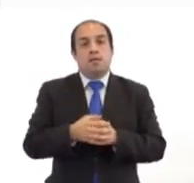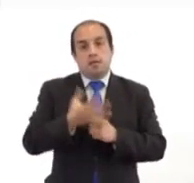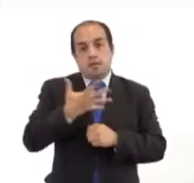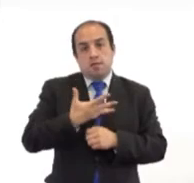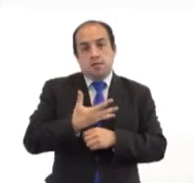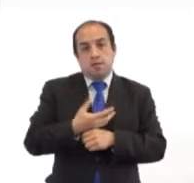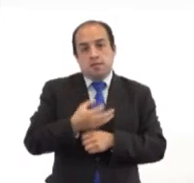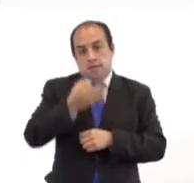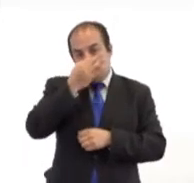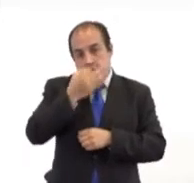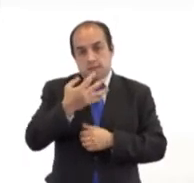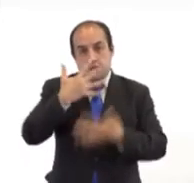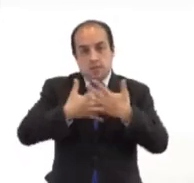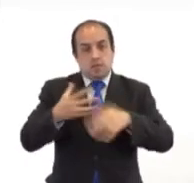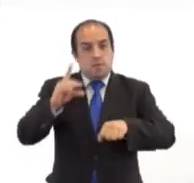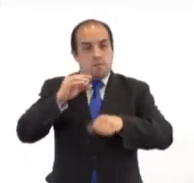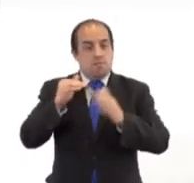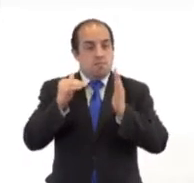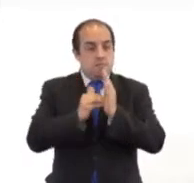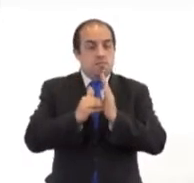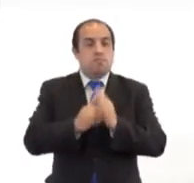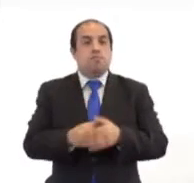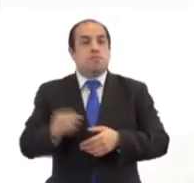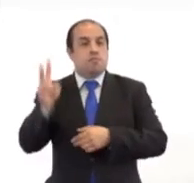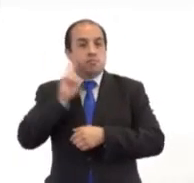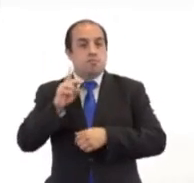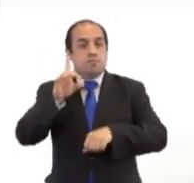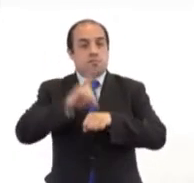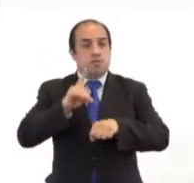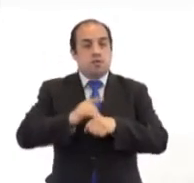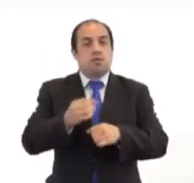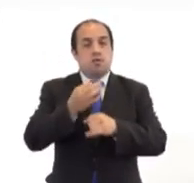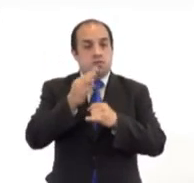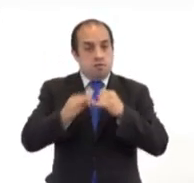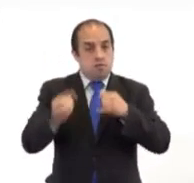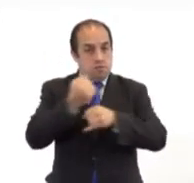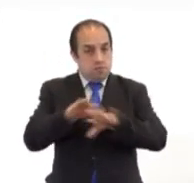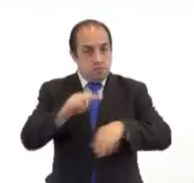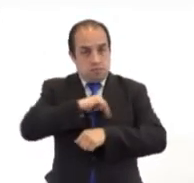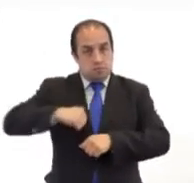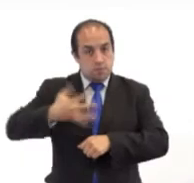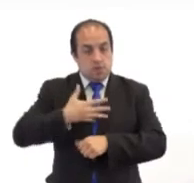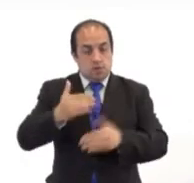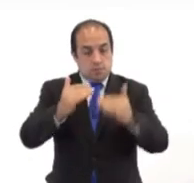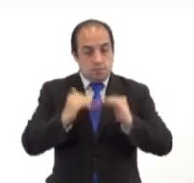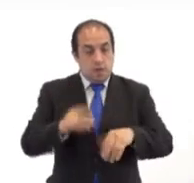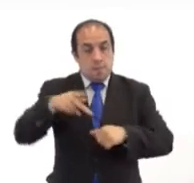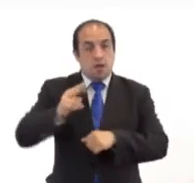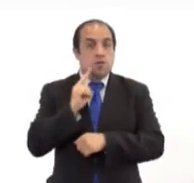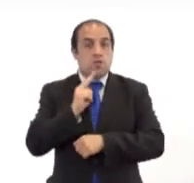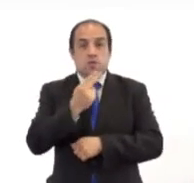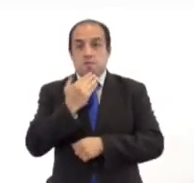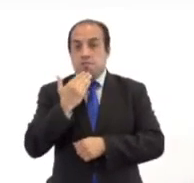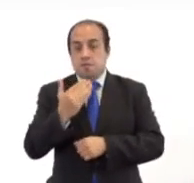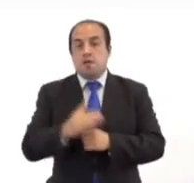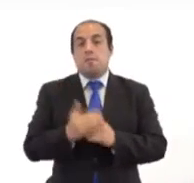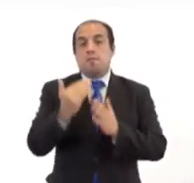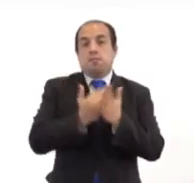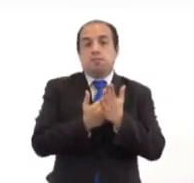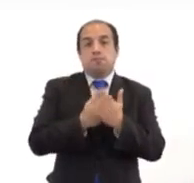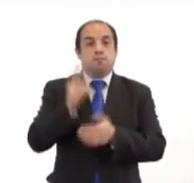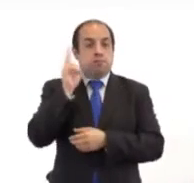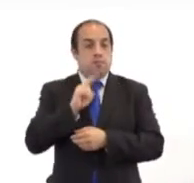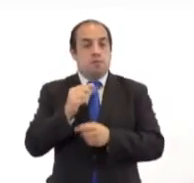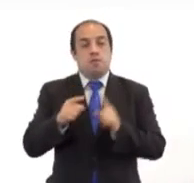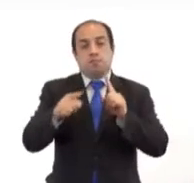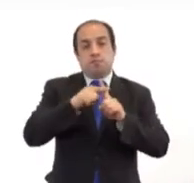en el último dato que tenemos. Siguiente. Pero la buena noticia es que inclusive con menos pruebas la positividad sigue bajando,